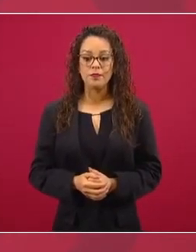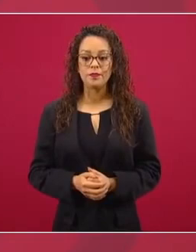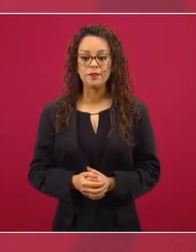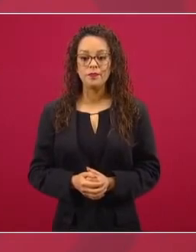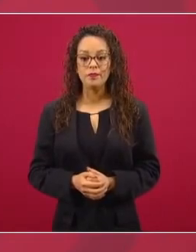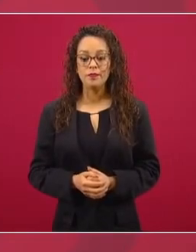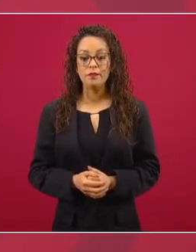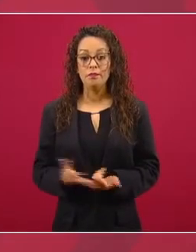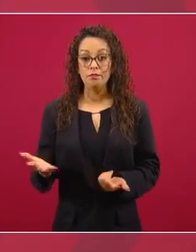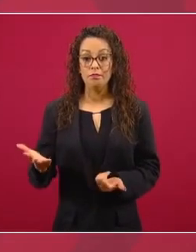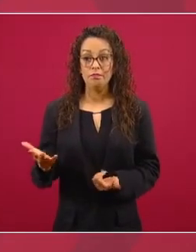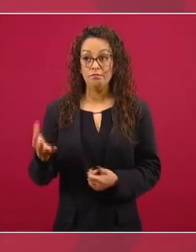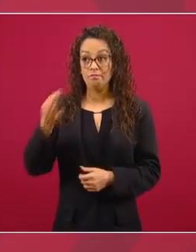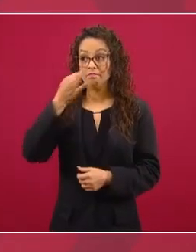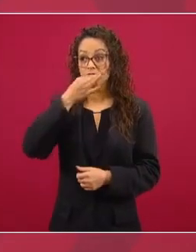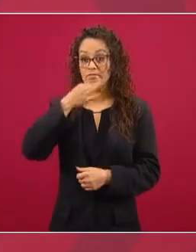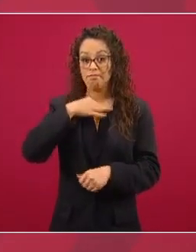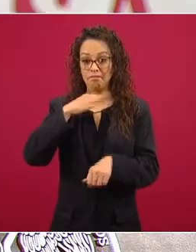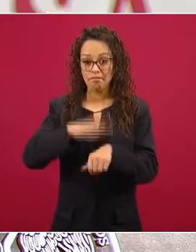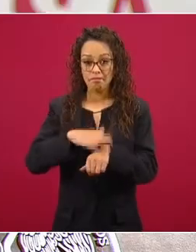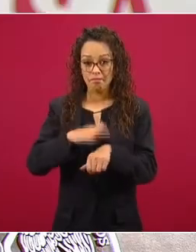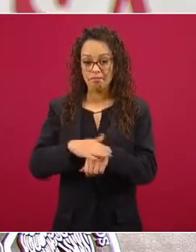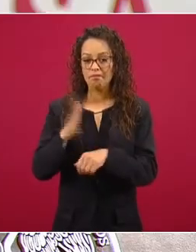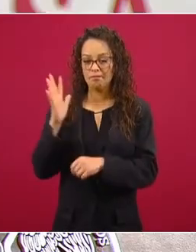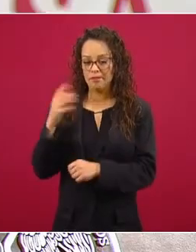A mí me informan, ya lo dije,